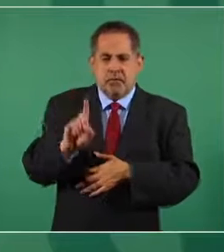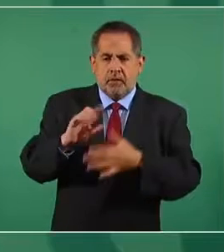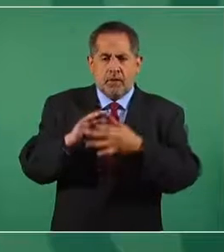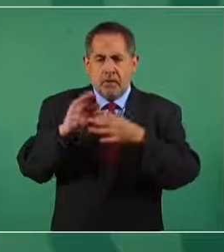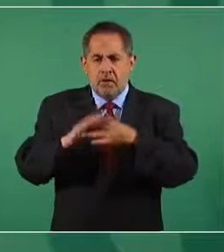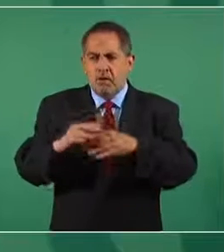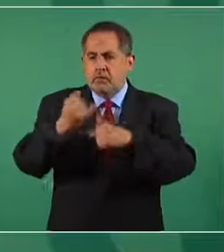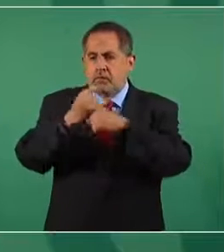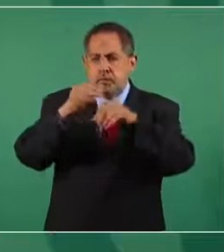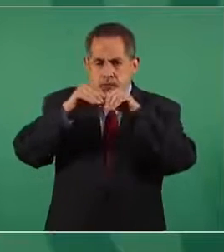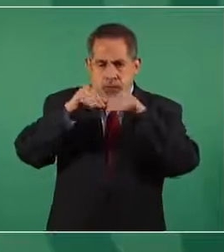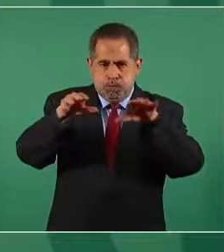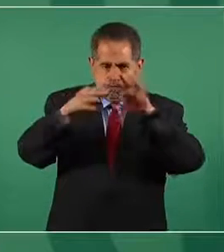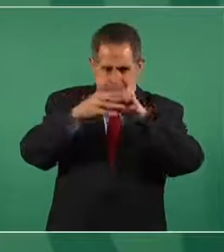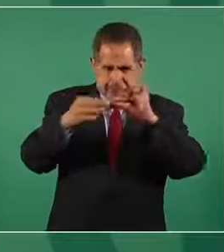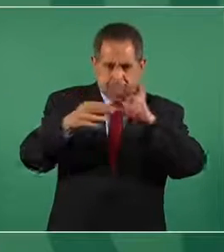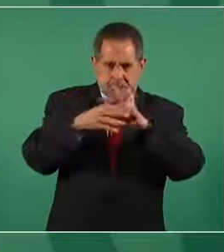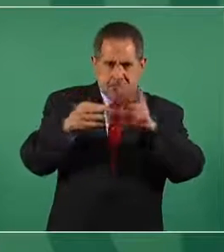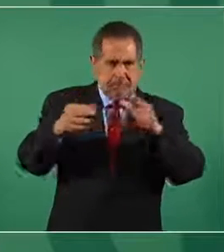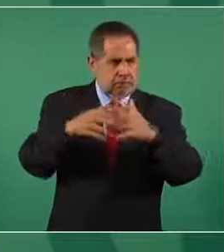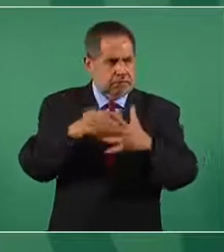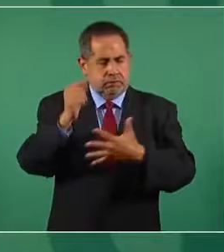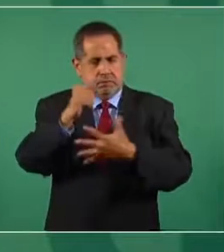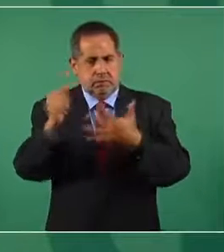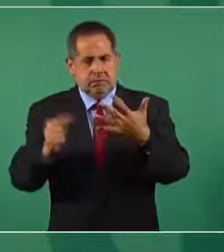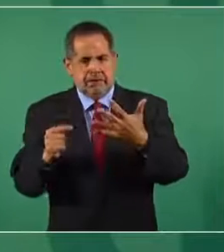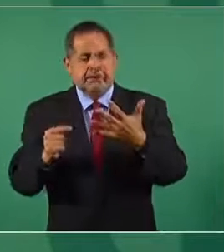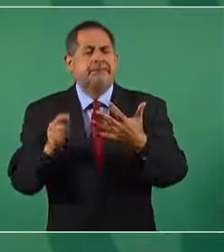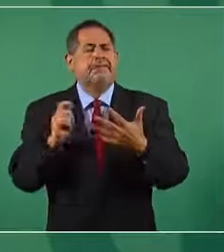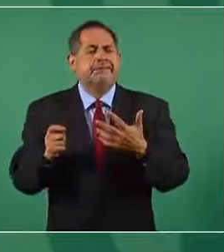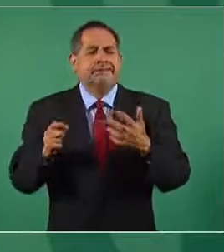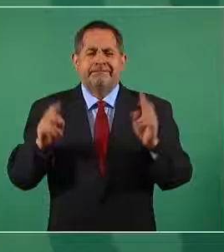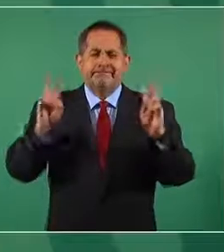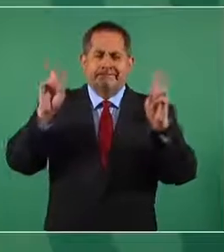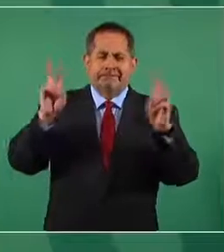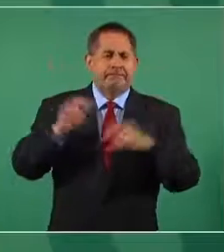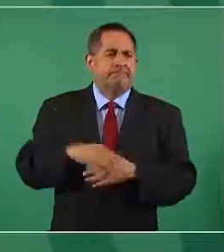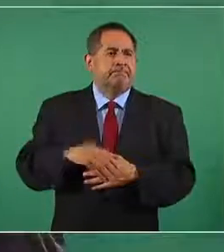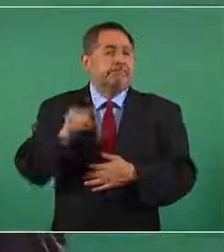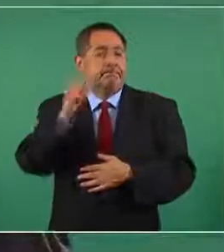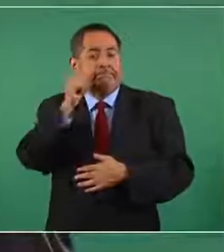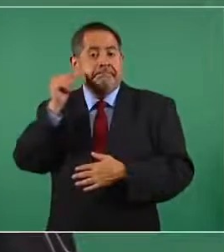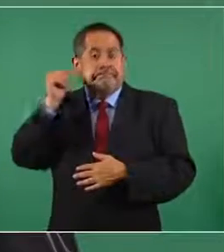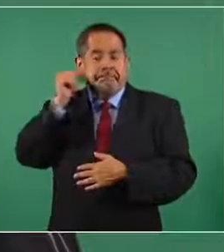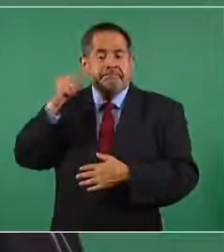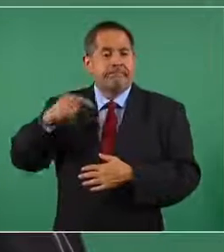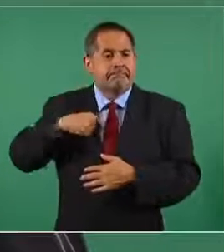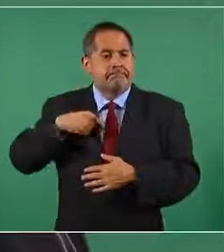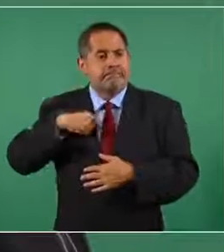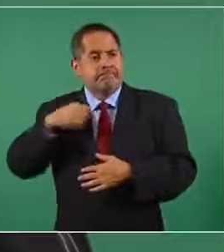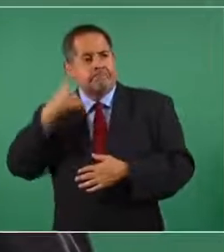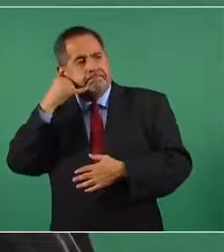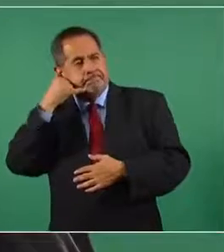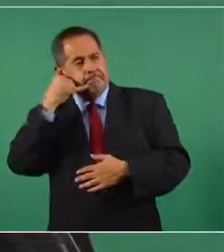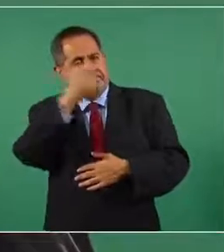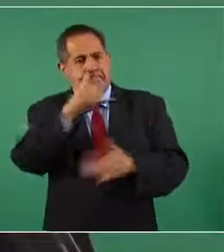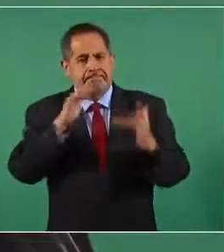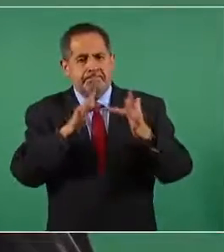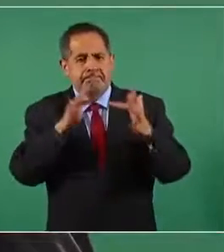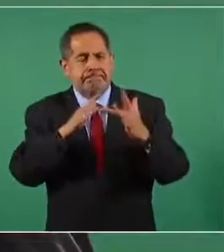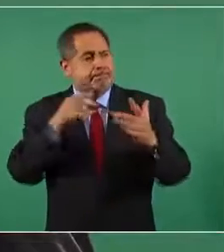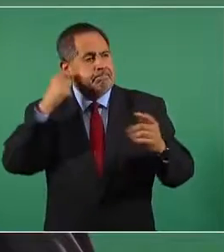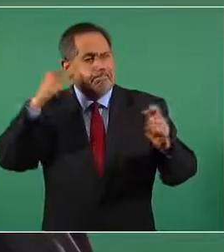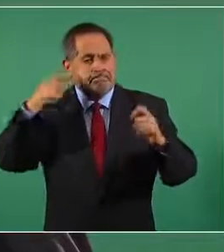informe sobre la llamada que tuvimos ayer con la